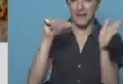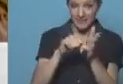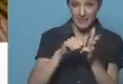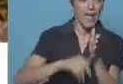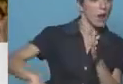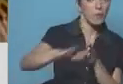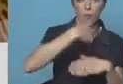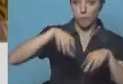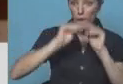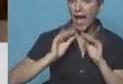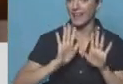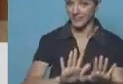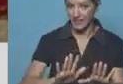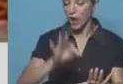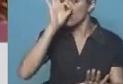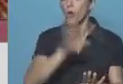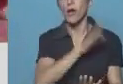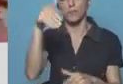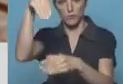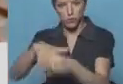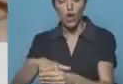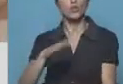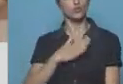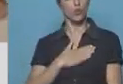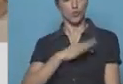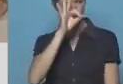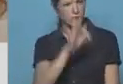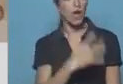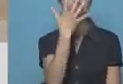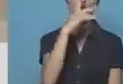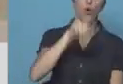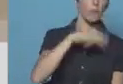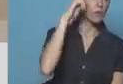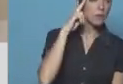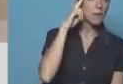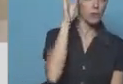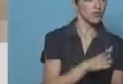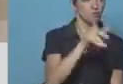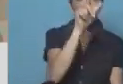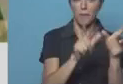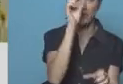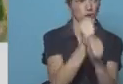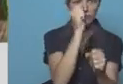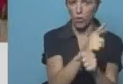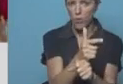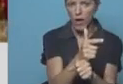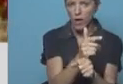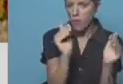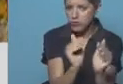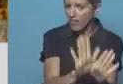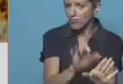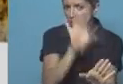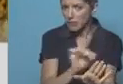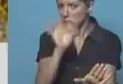en estas condiciones. Nunca voté con un 5,9% de desocupación. Nunca votamos con un proceso